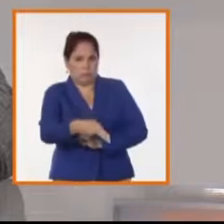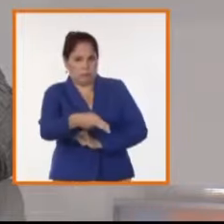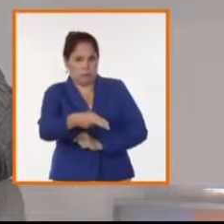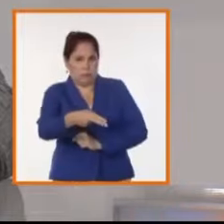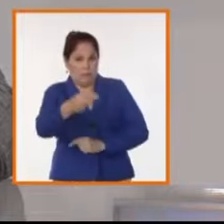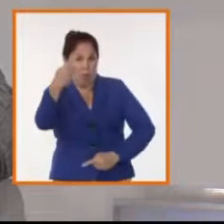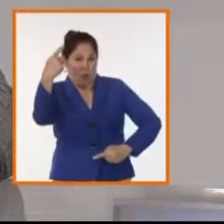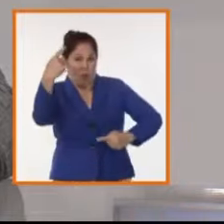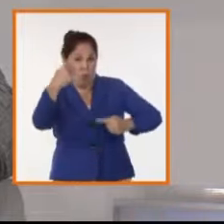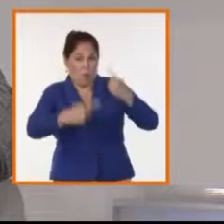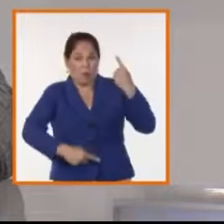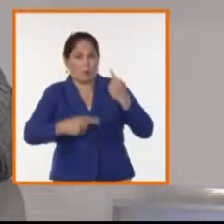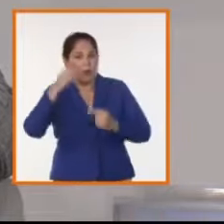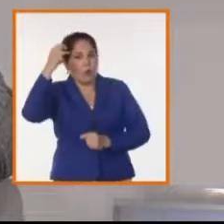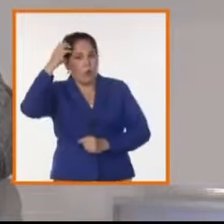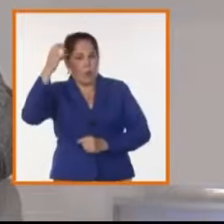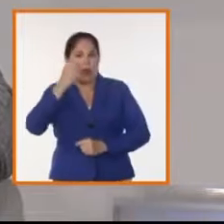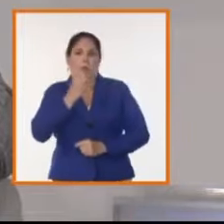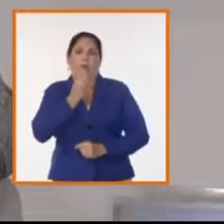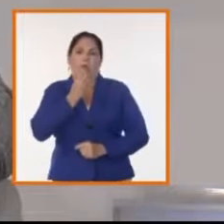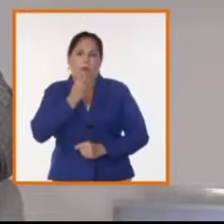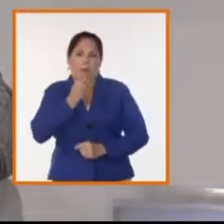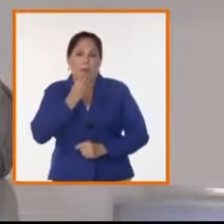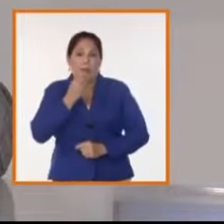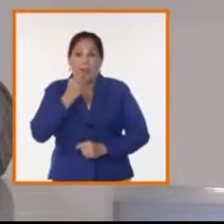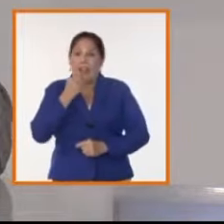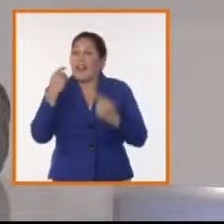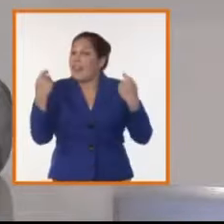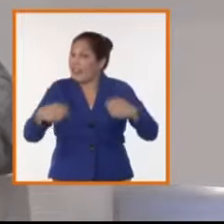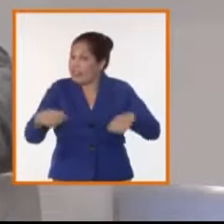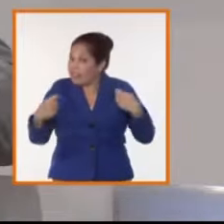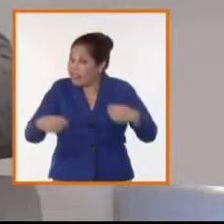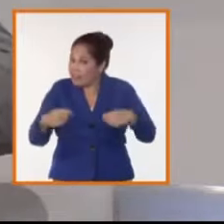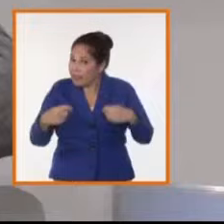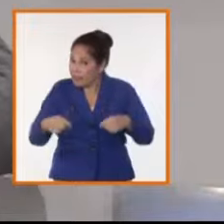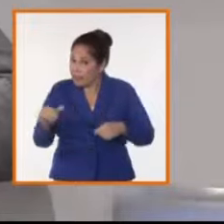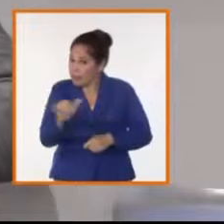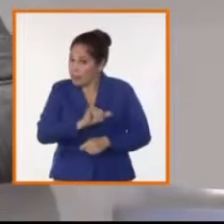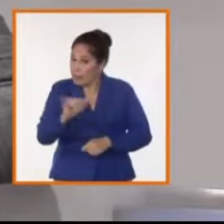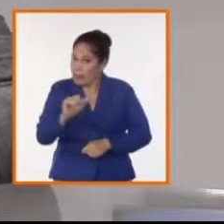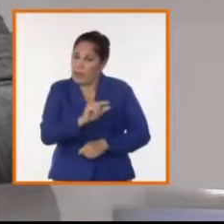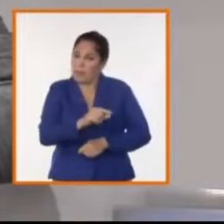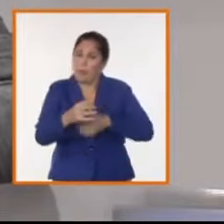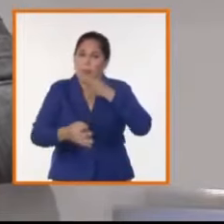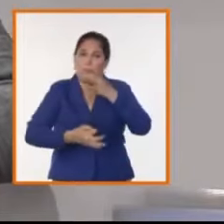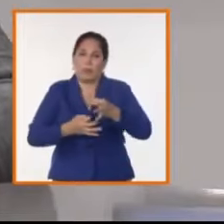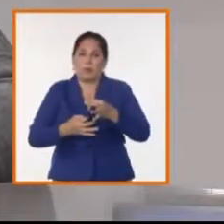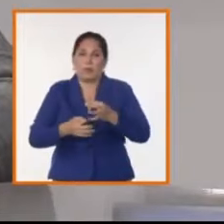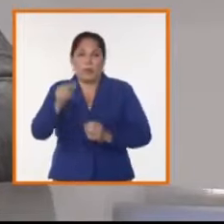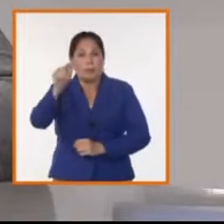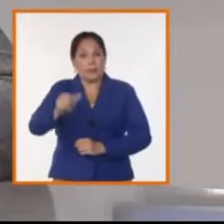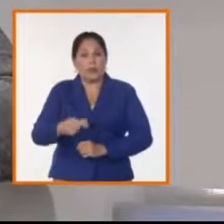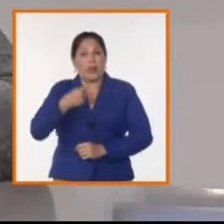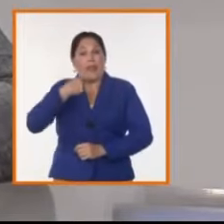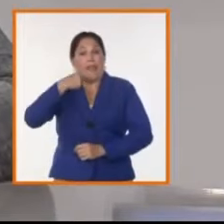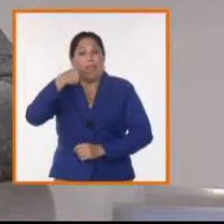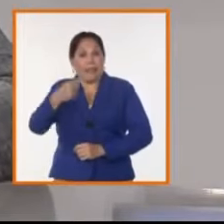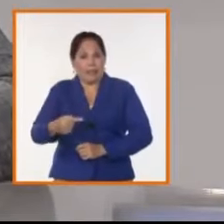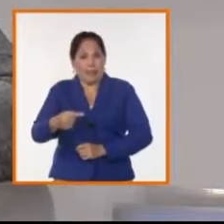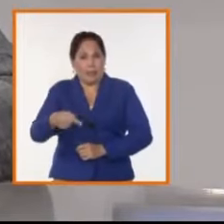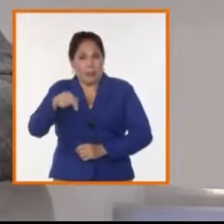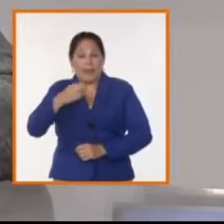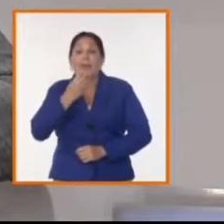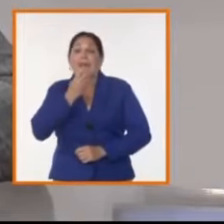contra el gobierno israelí el gobierno israelí que como decía hace poco Bueno un intelectual cubano está